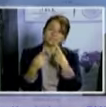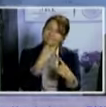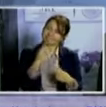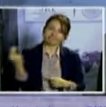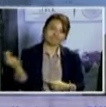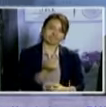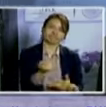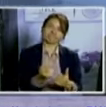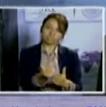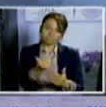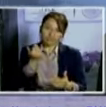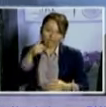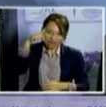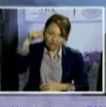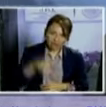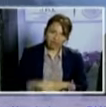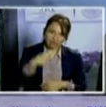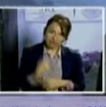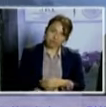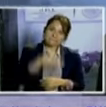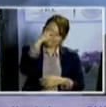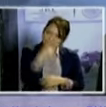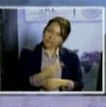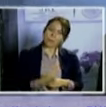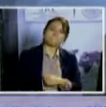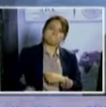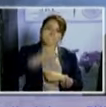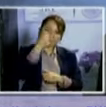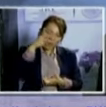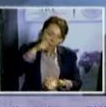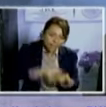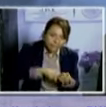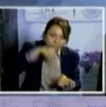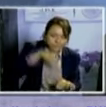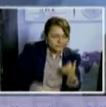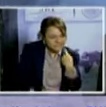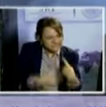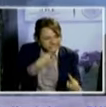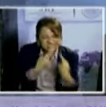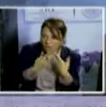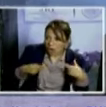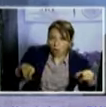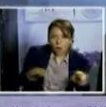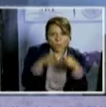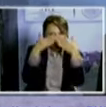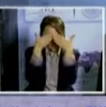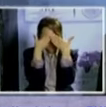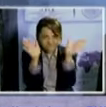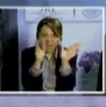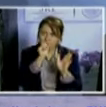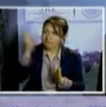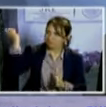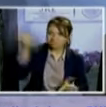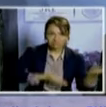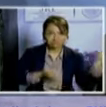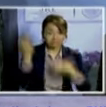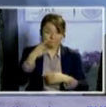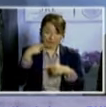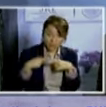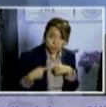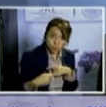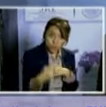país que iniciar este debate interno, un debate amplio, un debate incluyente, que nos permita de aquí a un año por lo menos